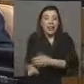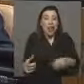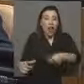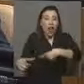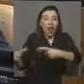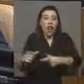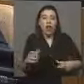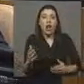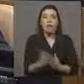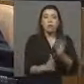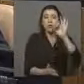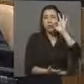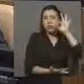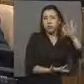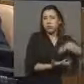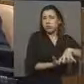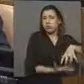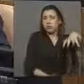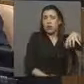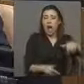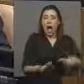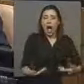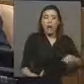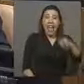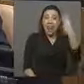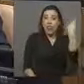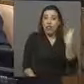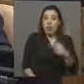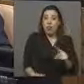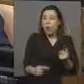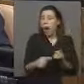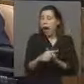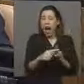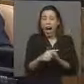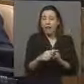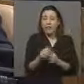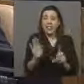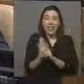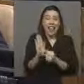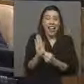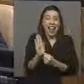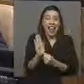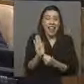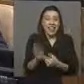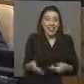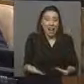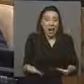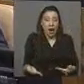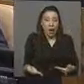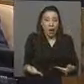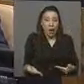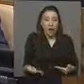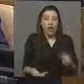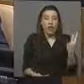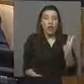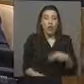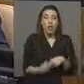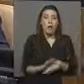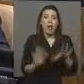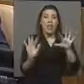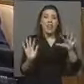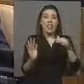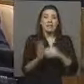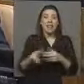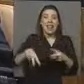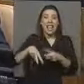riqueza que hoy día ostenta. Porque hoy día es propietario, abusando incluso de las leyes actuales del país, es propietario de más de 10